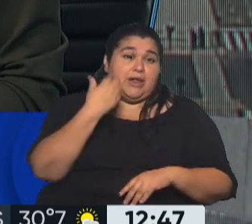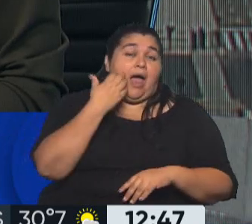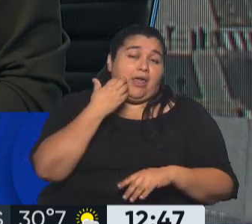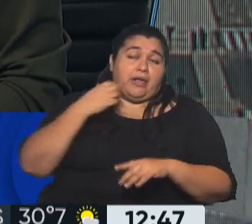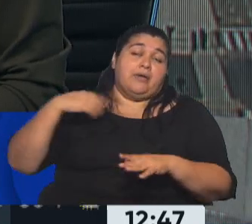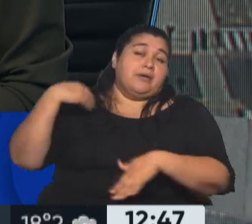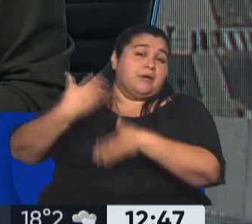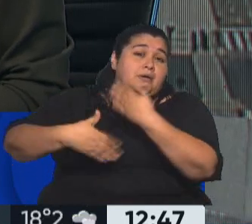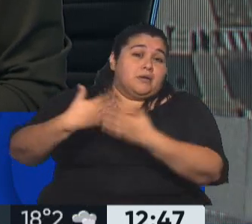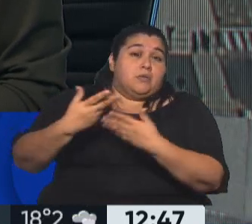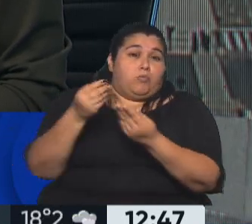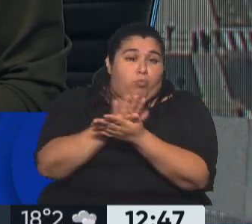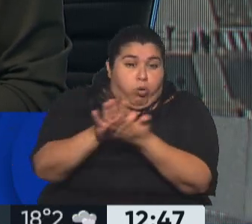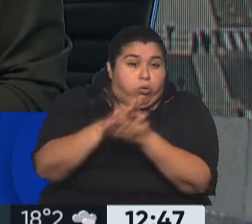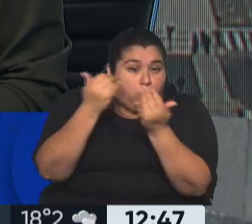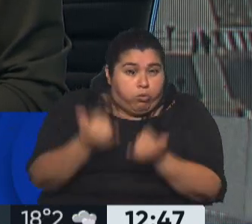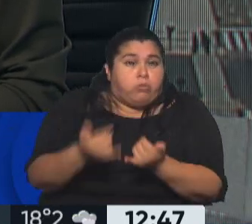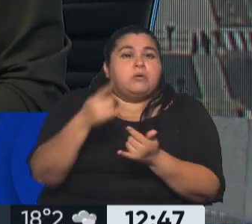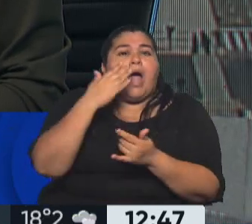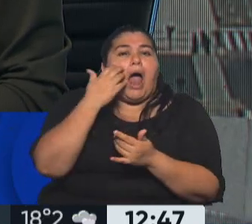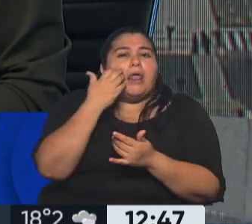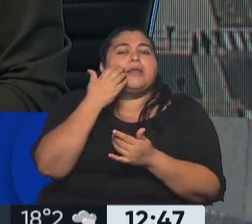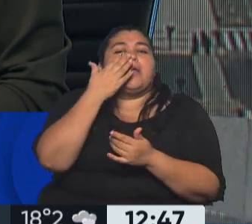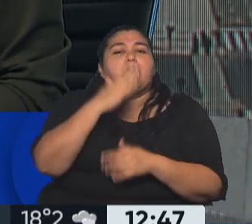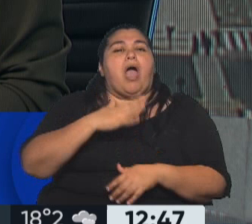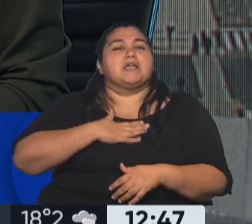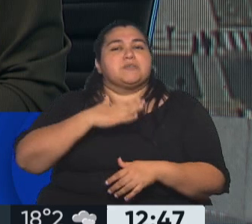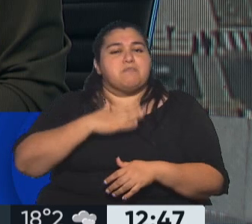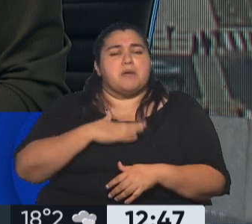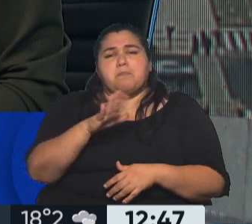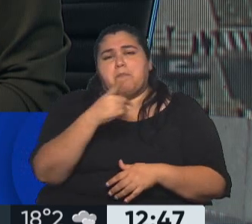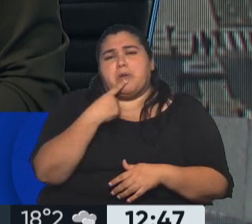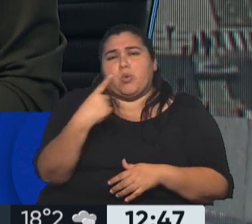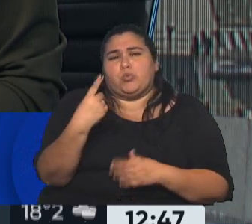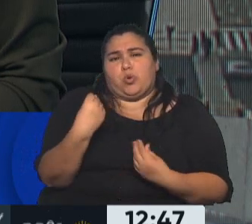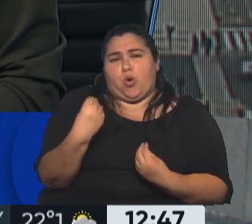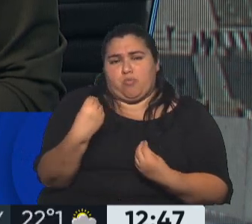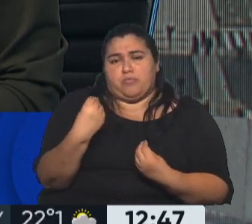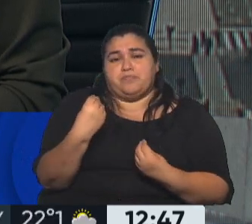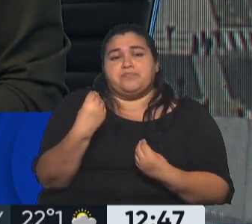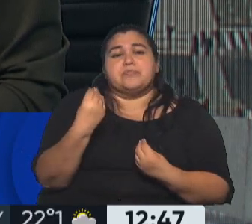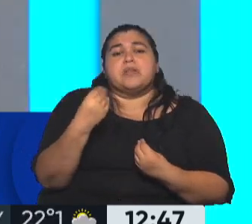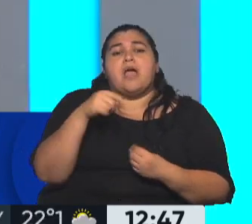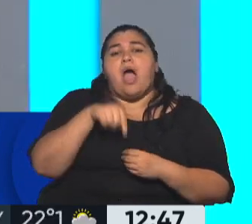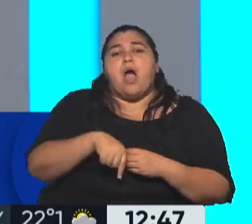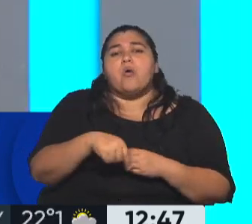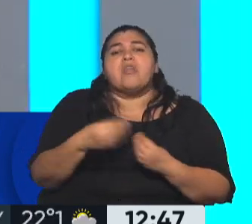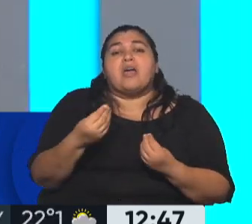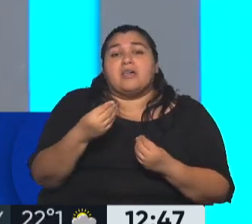cuando la tuberculosis empezó a tener cura, se empezó a mandar a los asmáticos. La pregunta es simple. ¿Los amigos de la falda no tienen